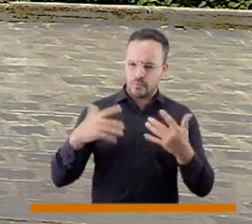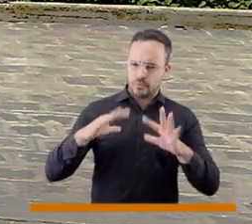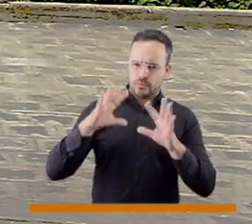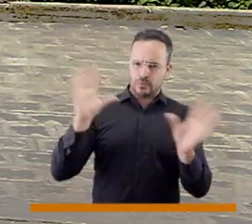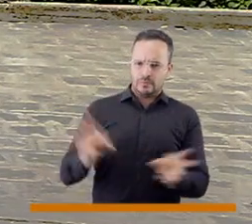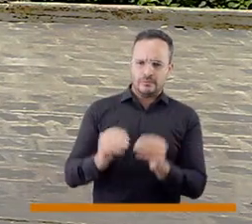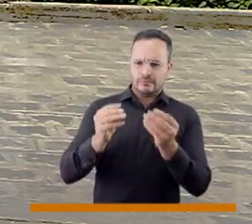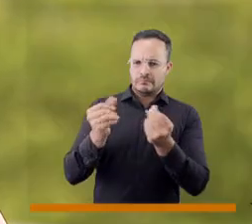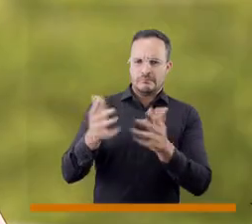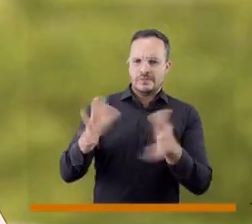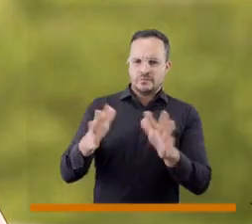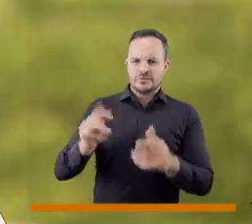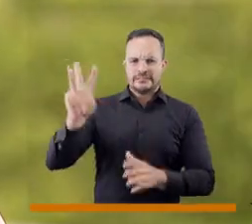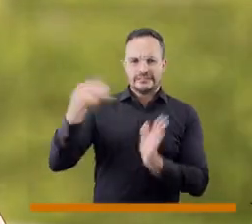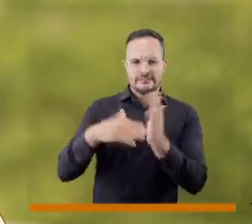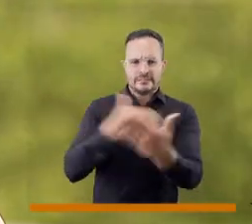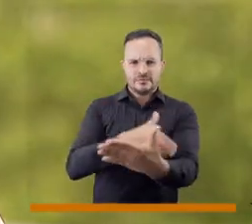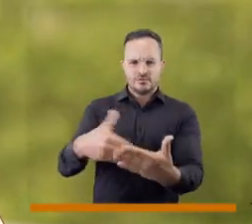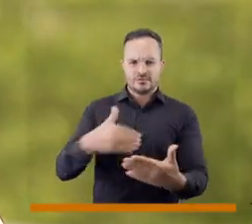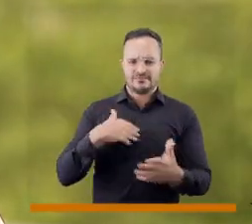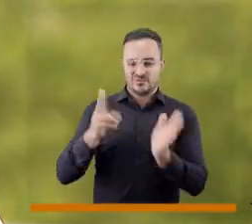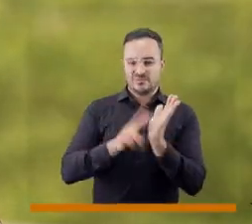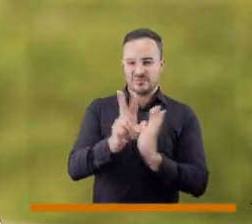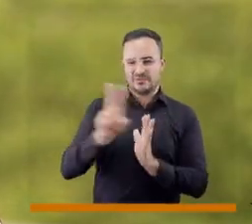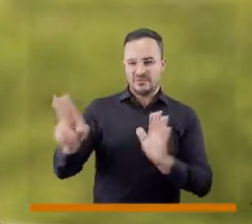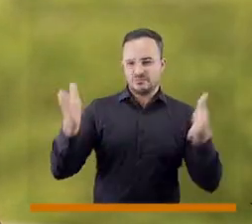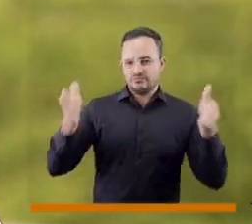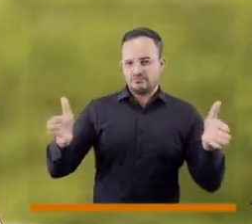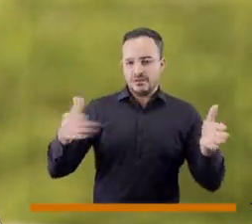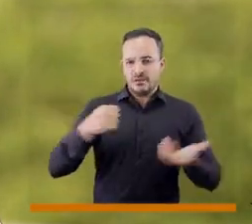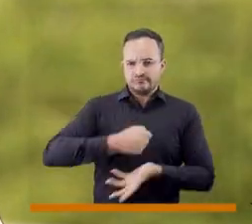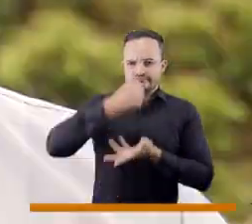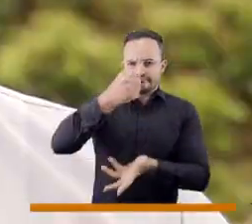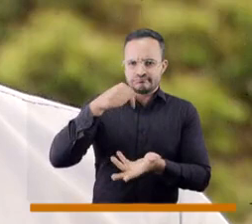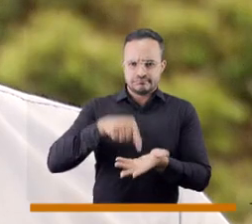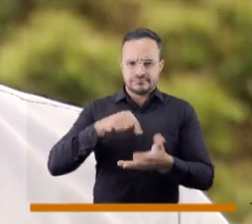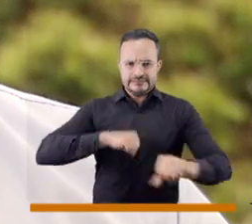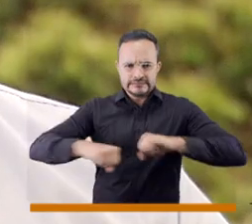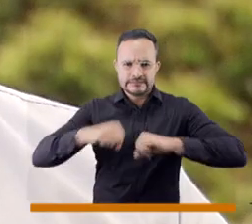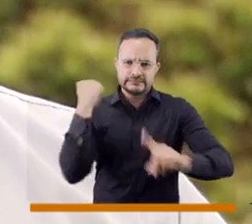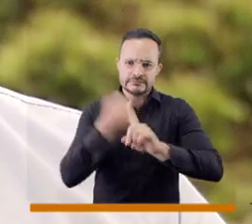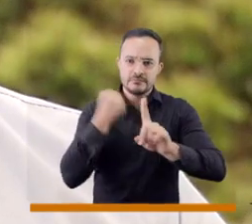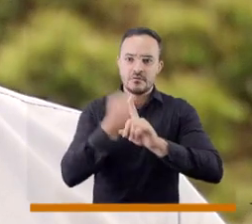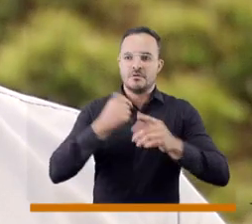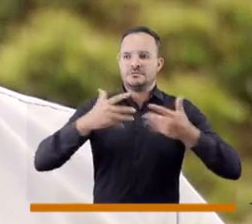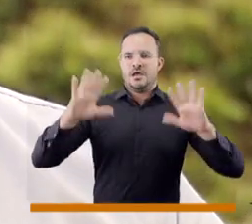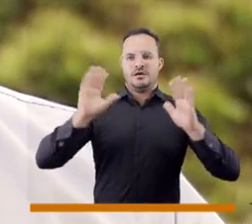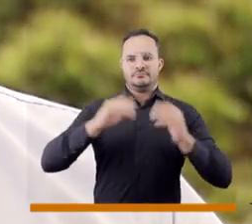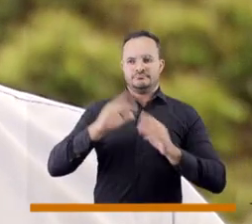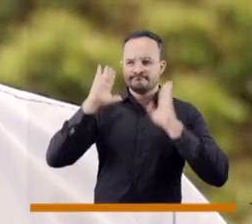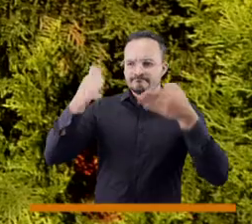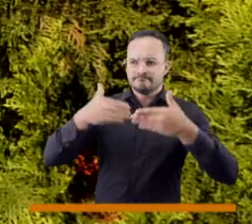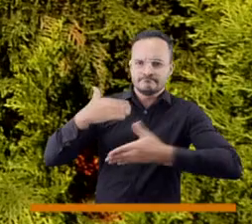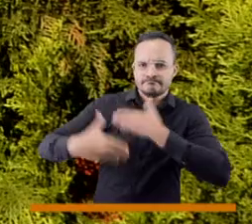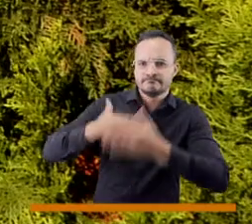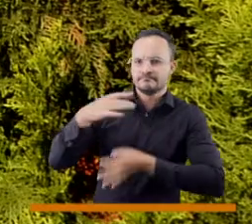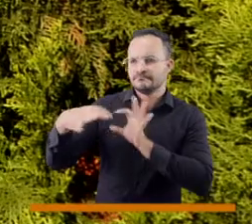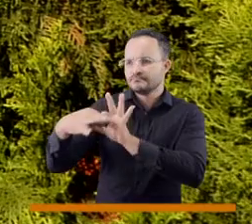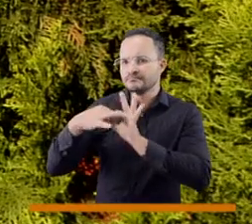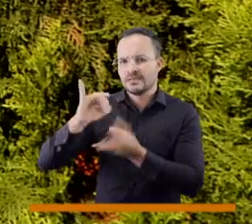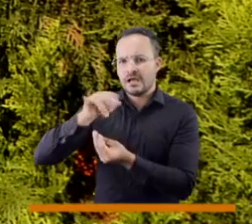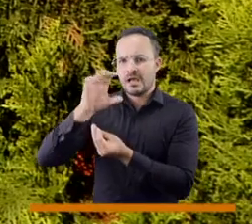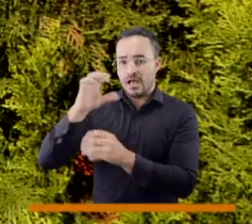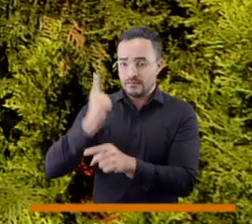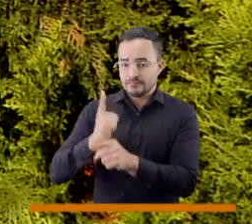gestionados en el presupuesto del 2022 para los organismos de acción comunal de Medellín como parte de los resultados de su administración o de su gestión en el